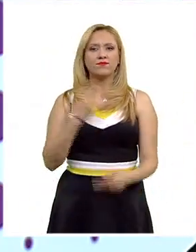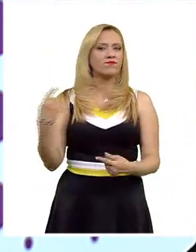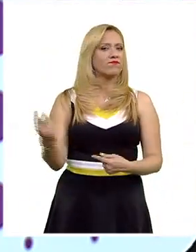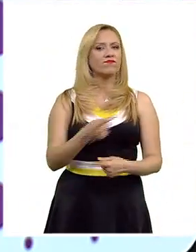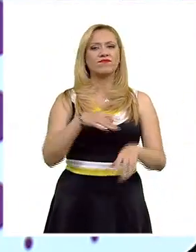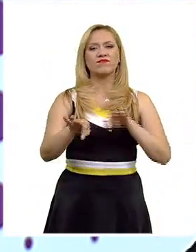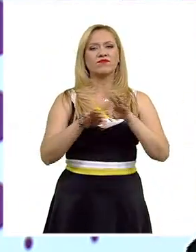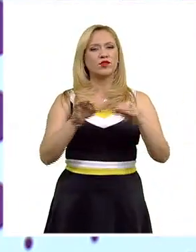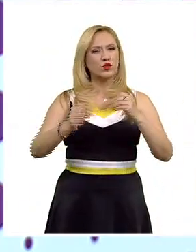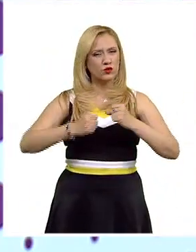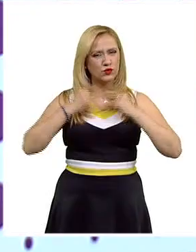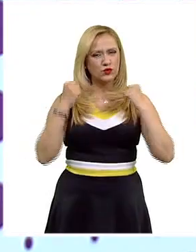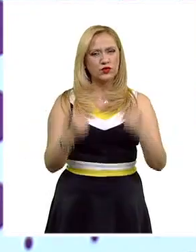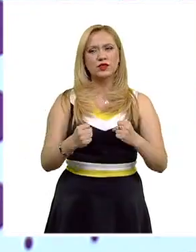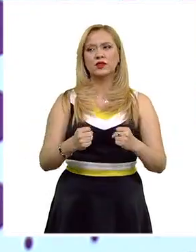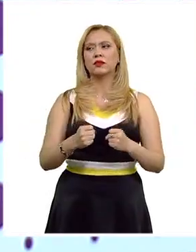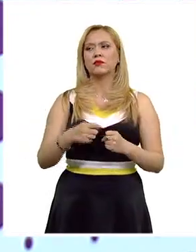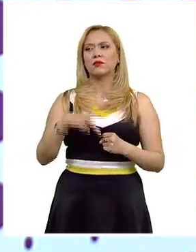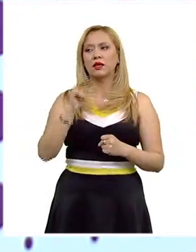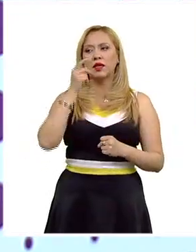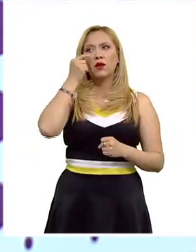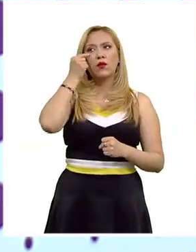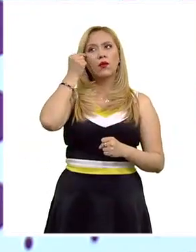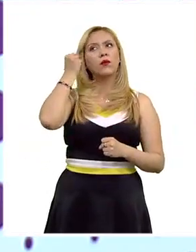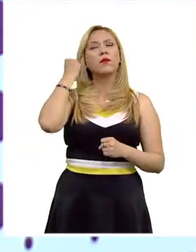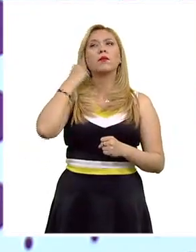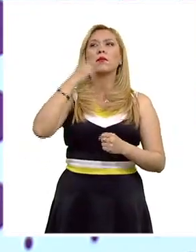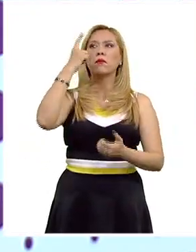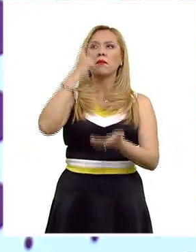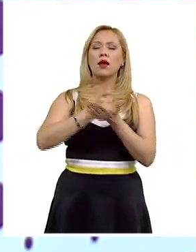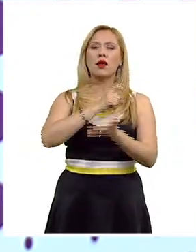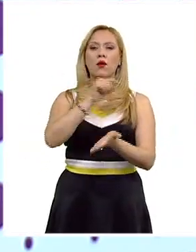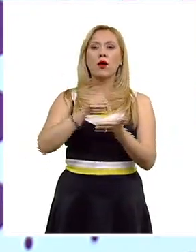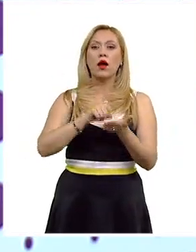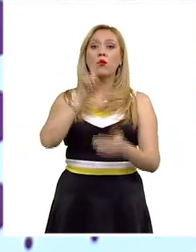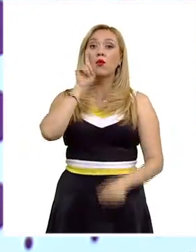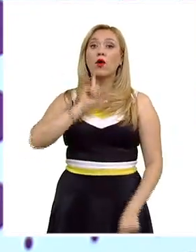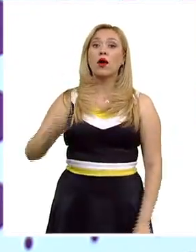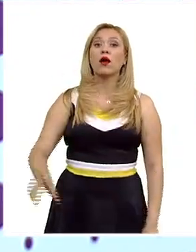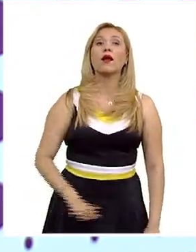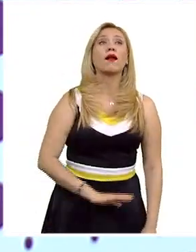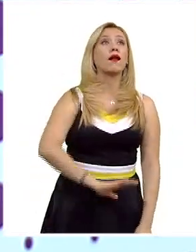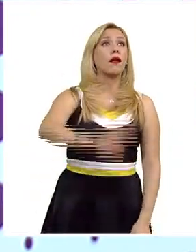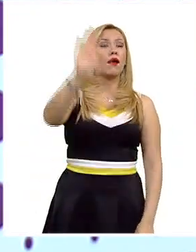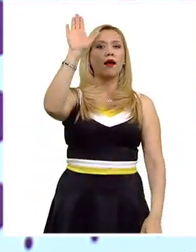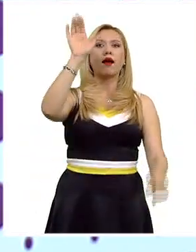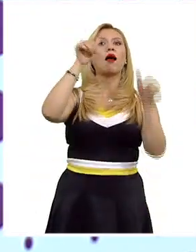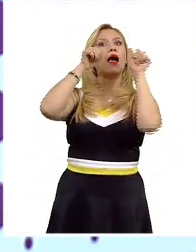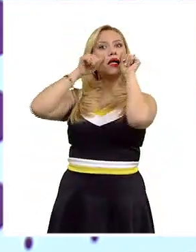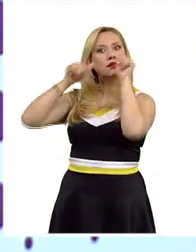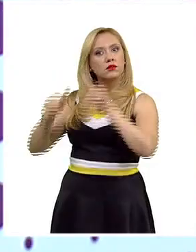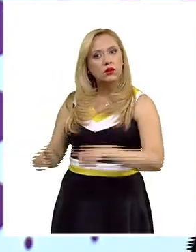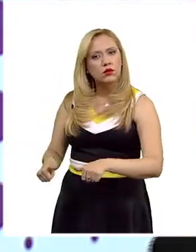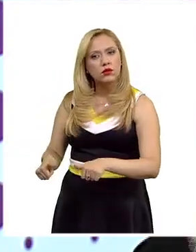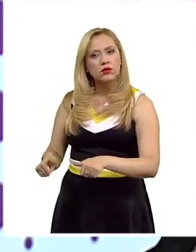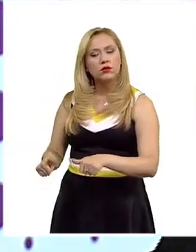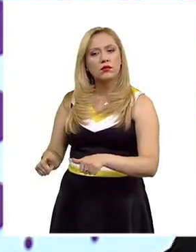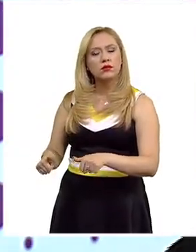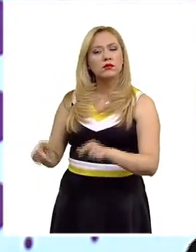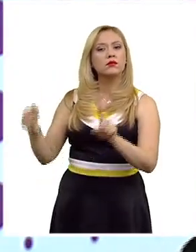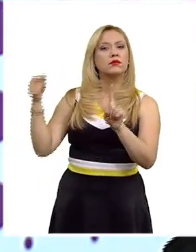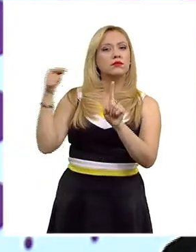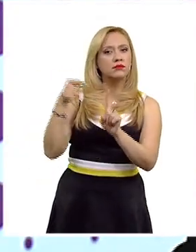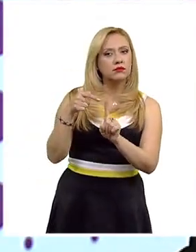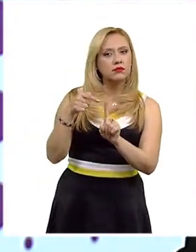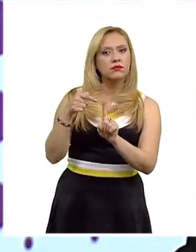fuerte, pero me parece que en primer lugar que la voz de las mujeres sea escuchada, esté en el centro, y